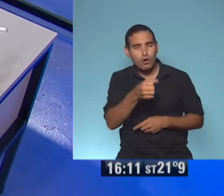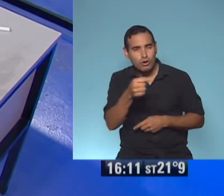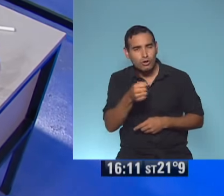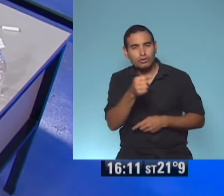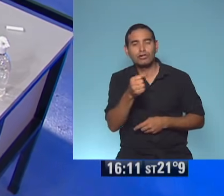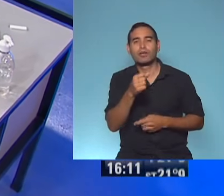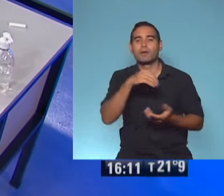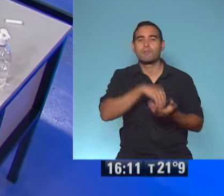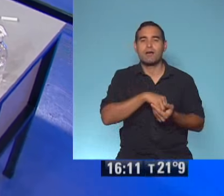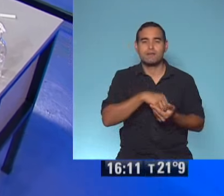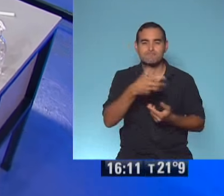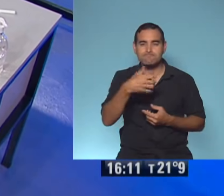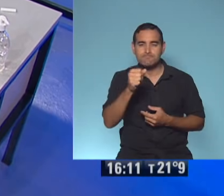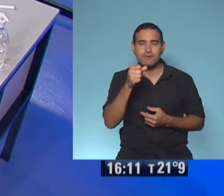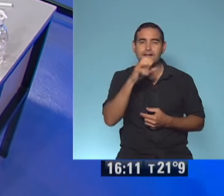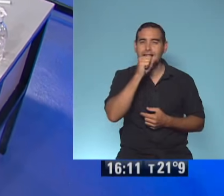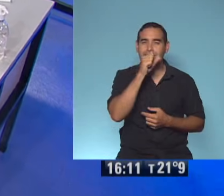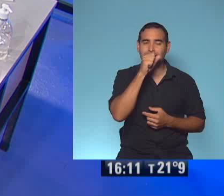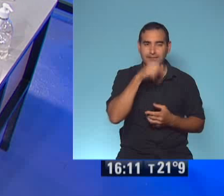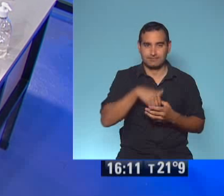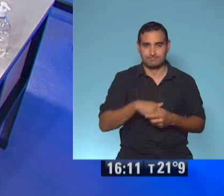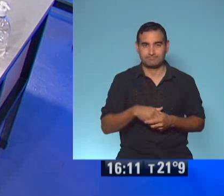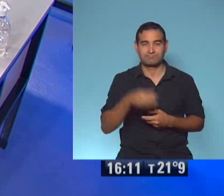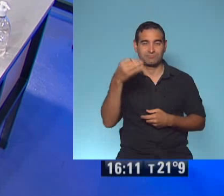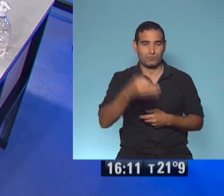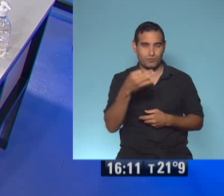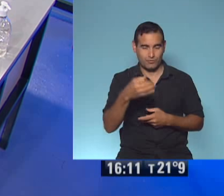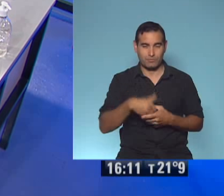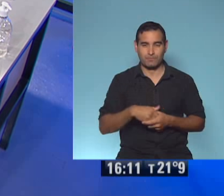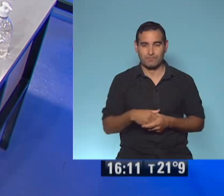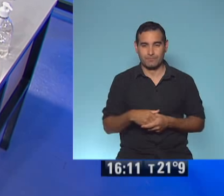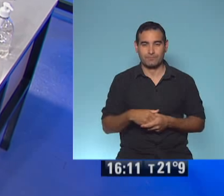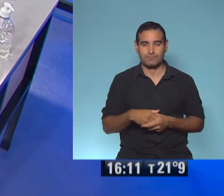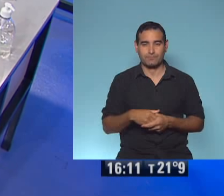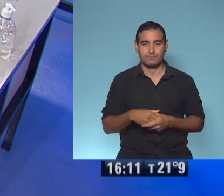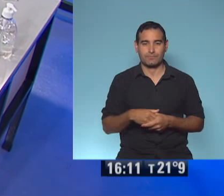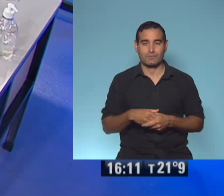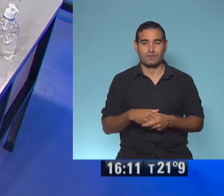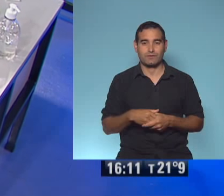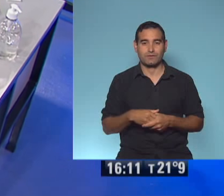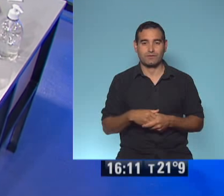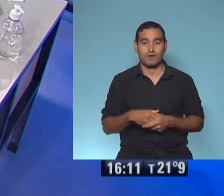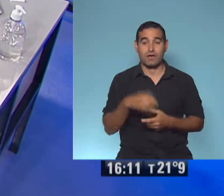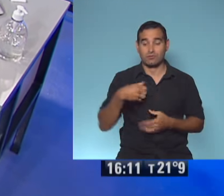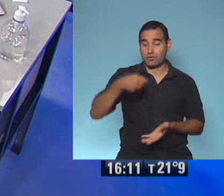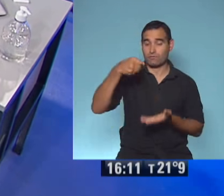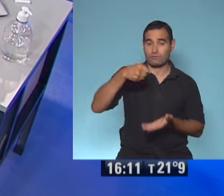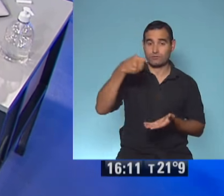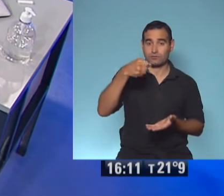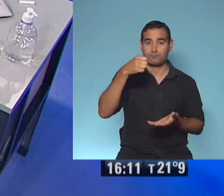limones y encontré unas naranjas. Muy bien. Ahí está. Le voy a dar la